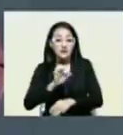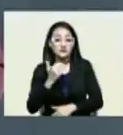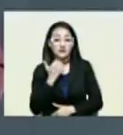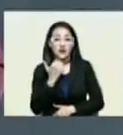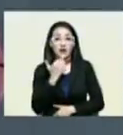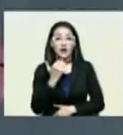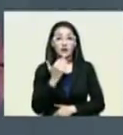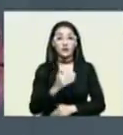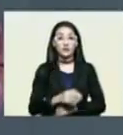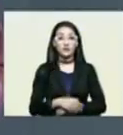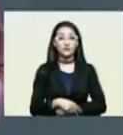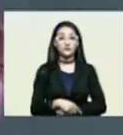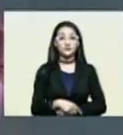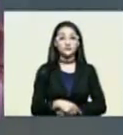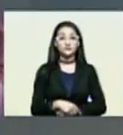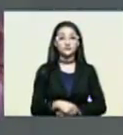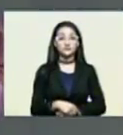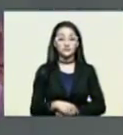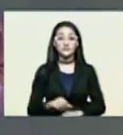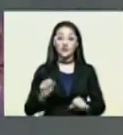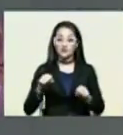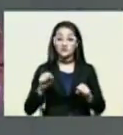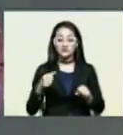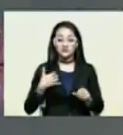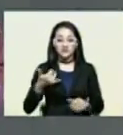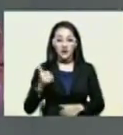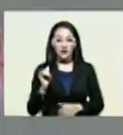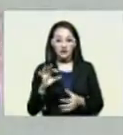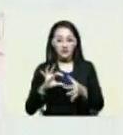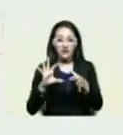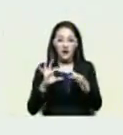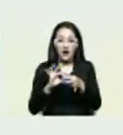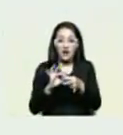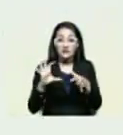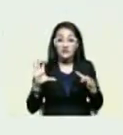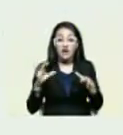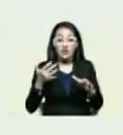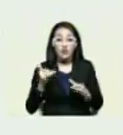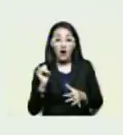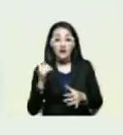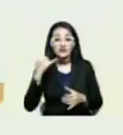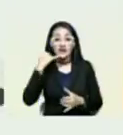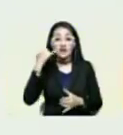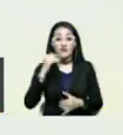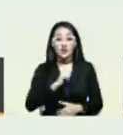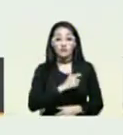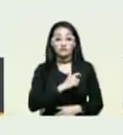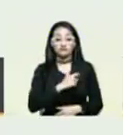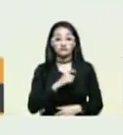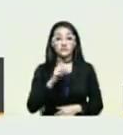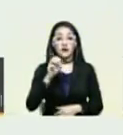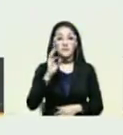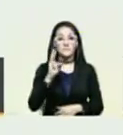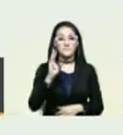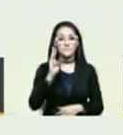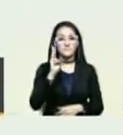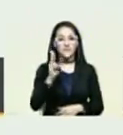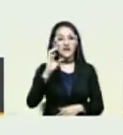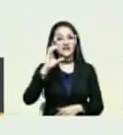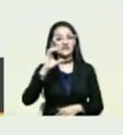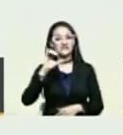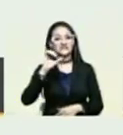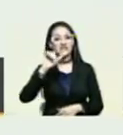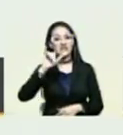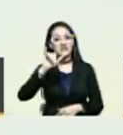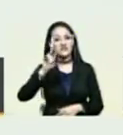emergencia? Sí, nosotros tenemos activado el teléfono de Protección Civil, PCivil 1, lo